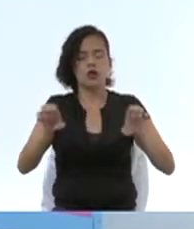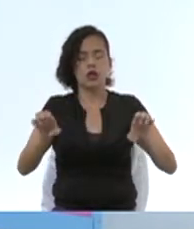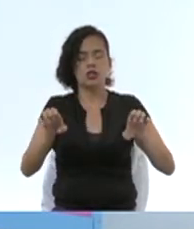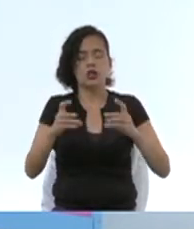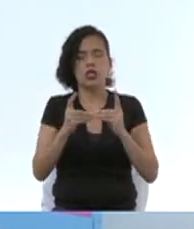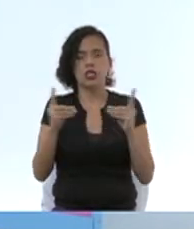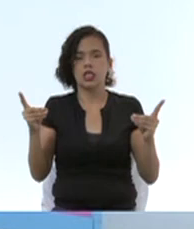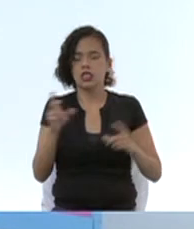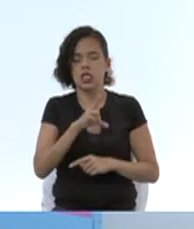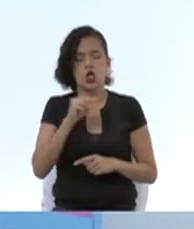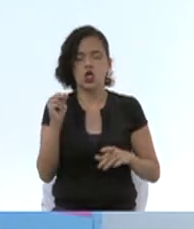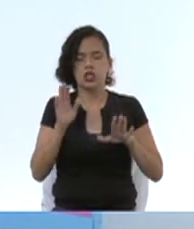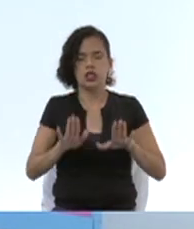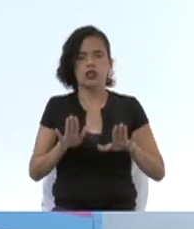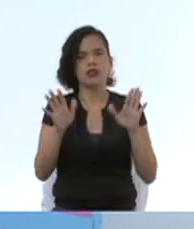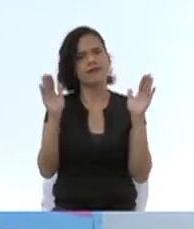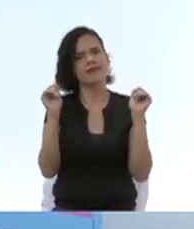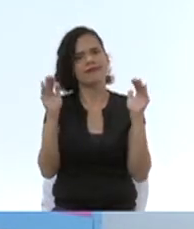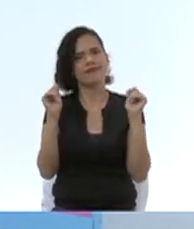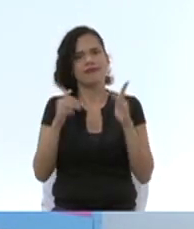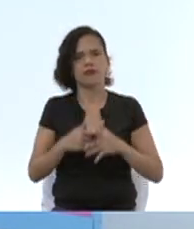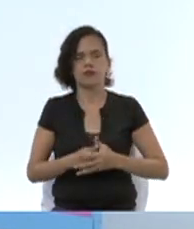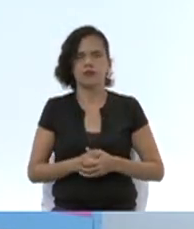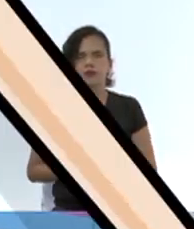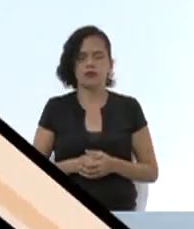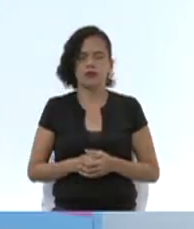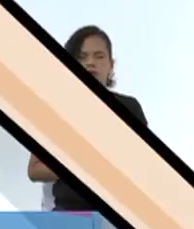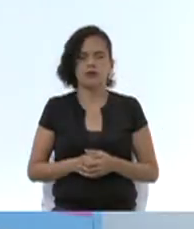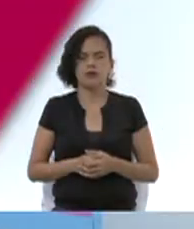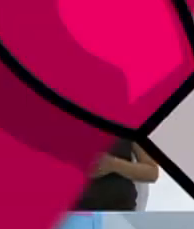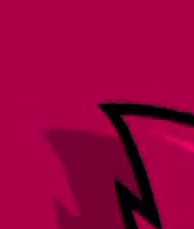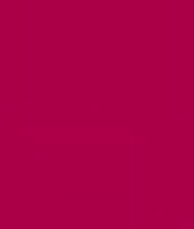a distancia no se detiene. ¡Hasta la próxima!